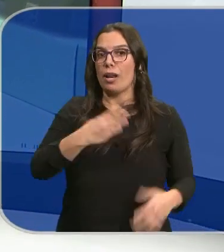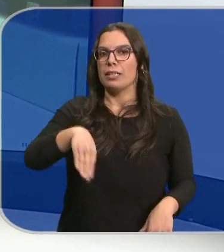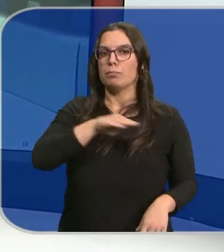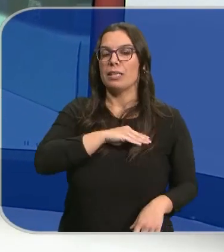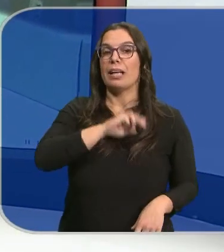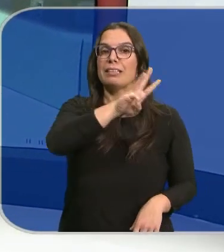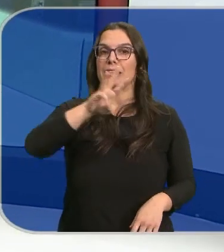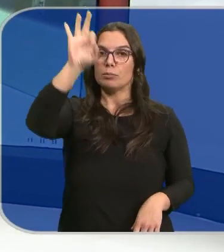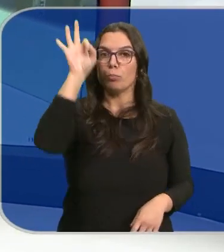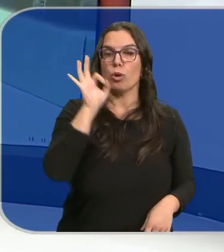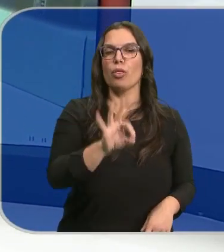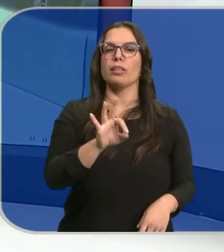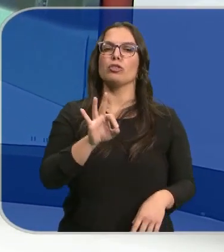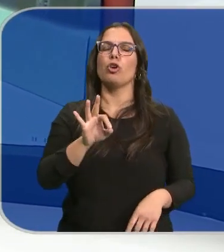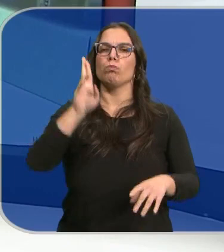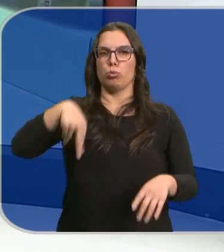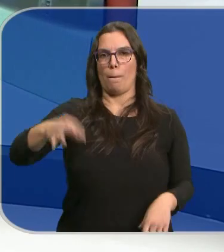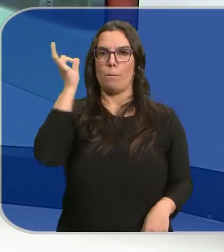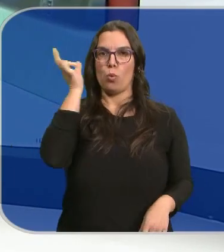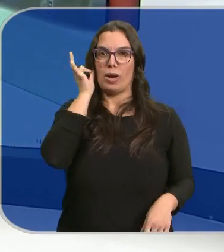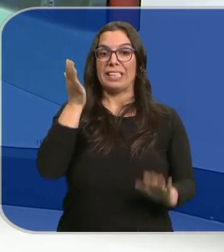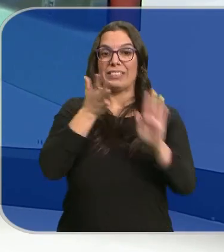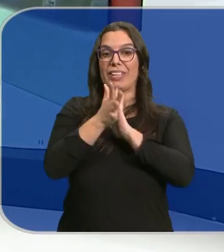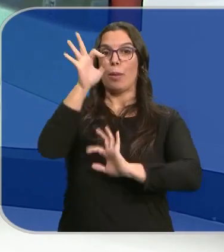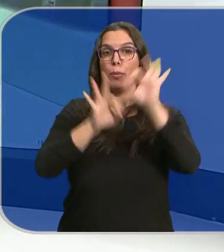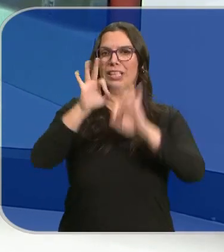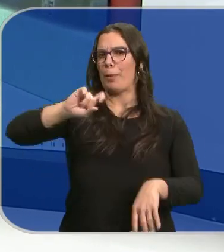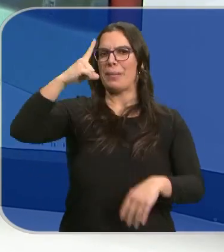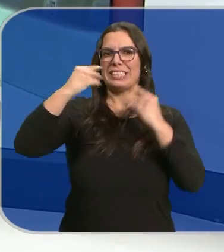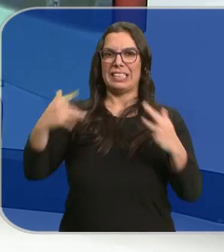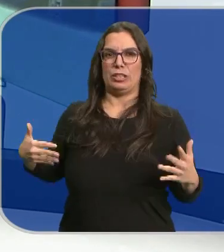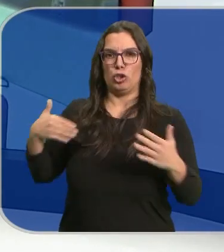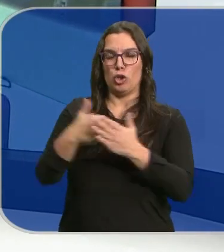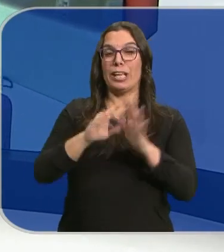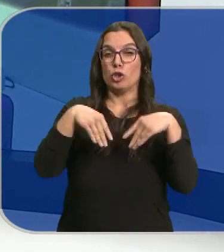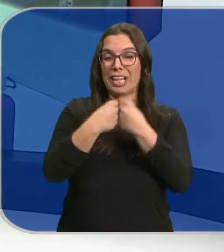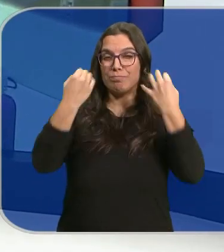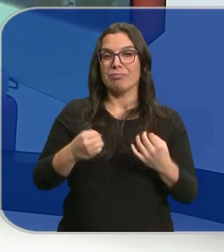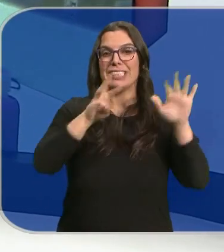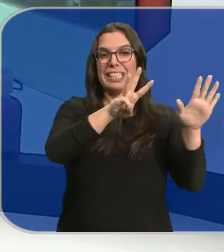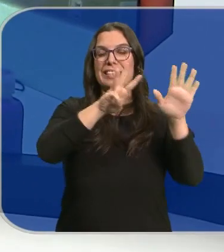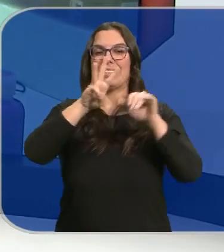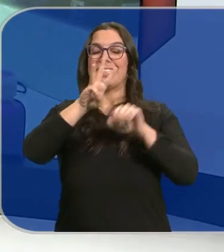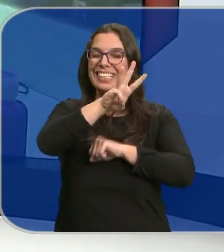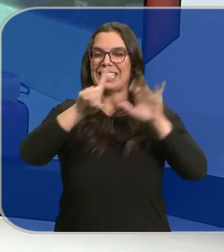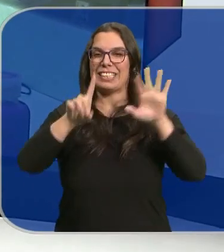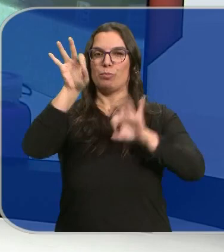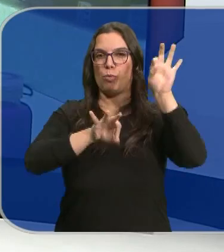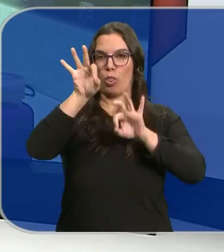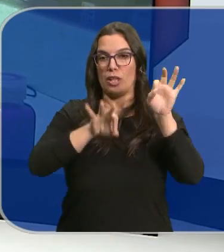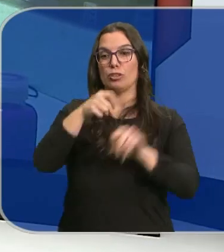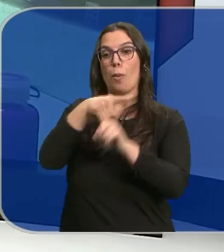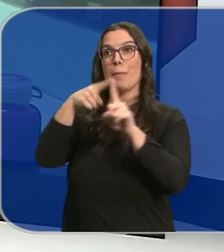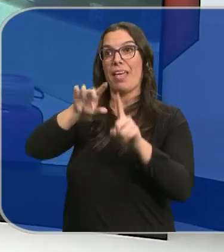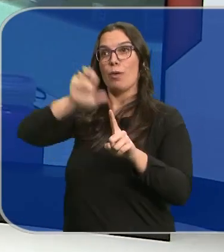1/3 de estos puestos los ocupan mujeres. Es el mayor porcentaje de la historia, un 36%, por encima de la